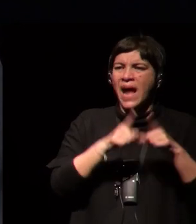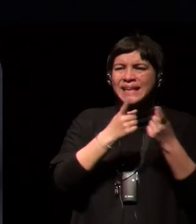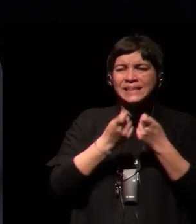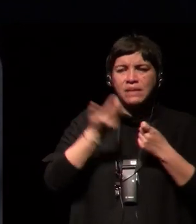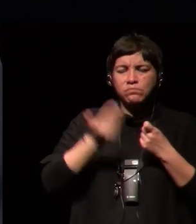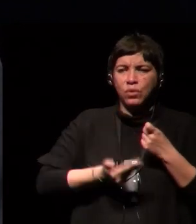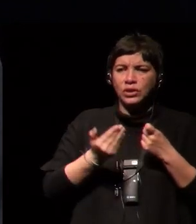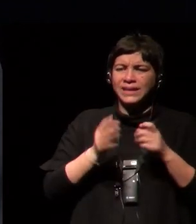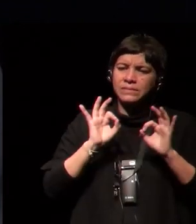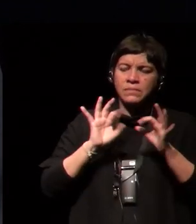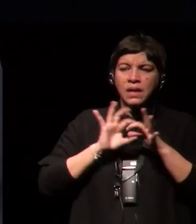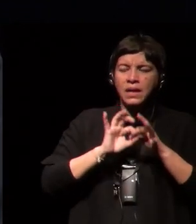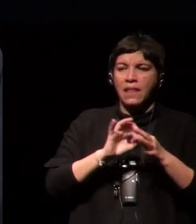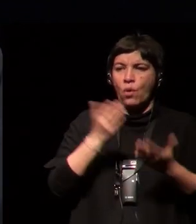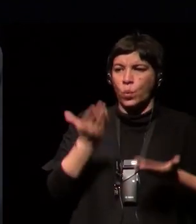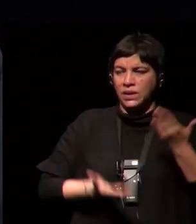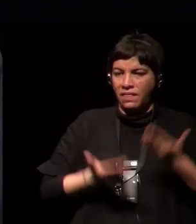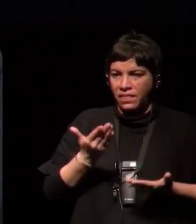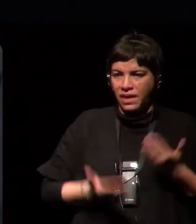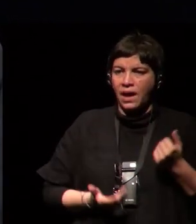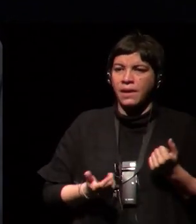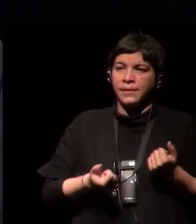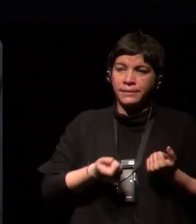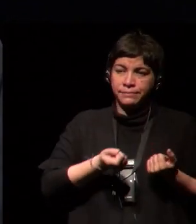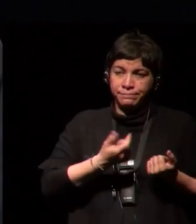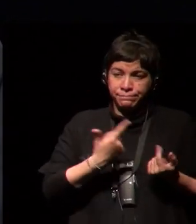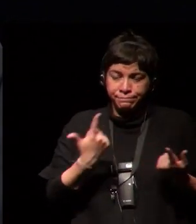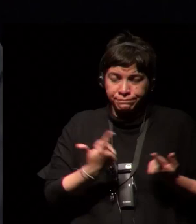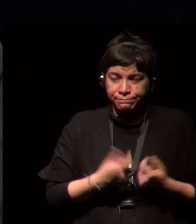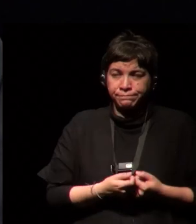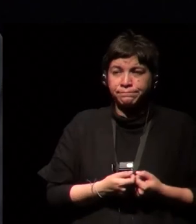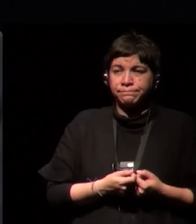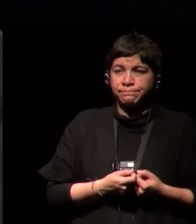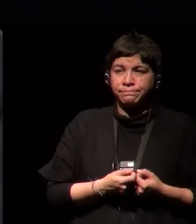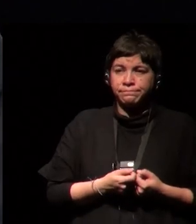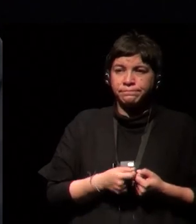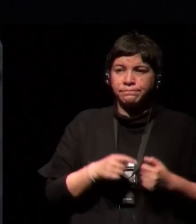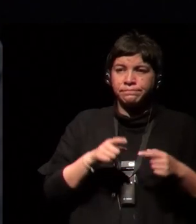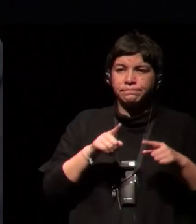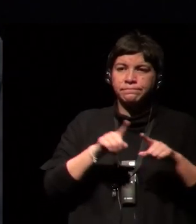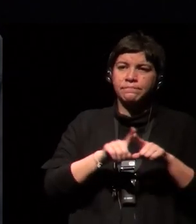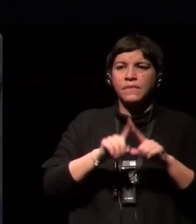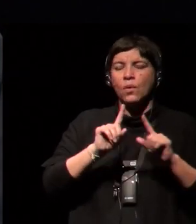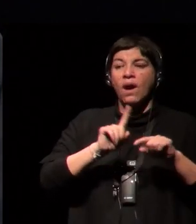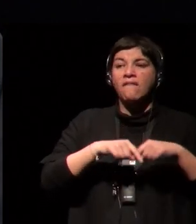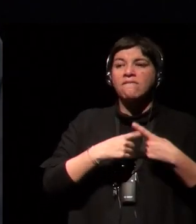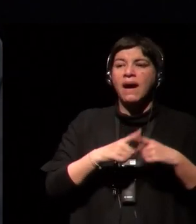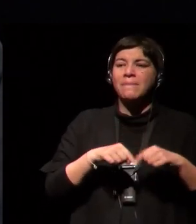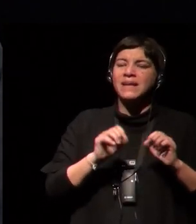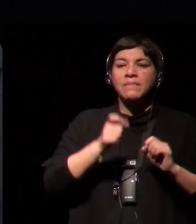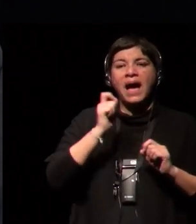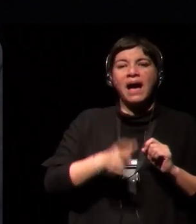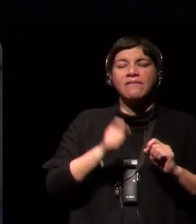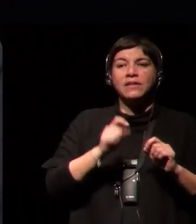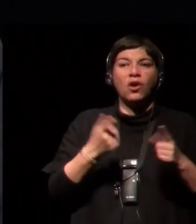justicia, la adicción y otros elementos. Una familia que tenía el hábito de que se les robara su historia y nosotros